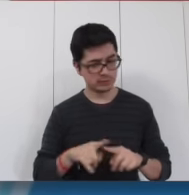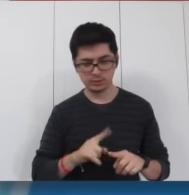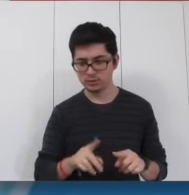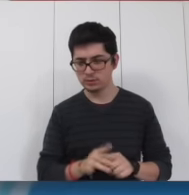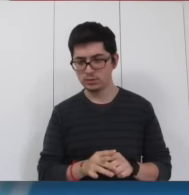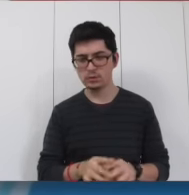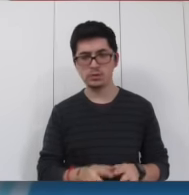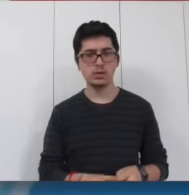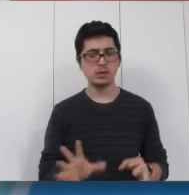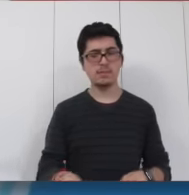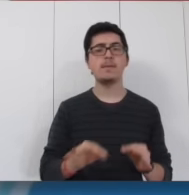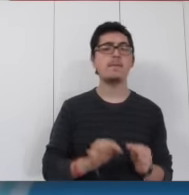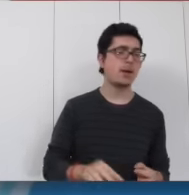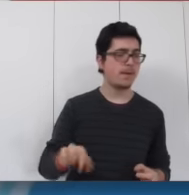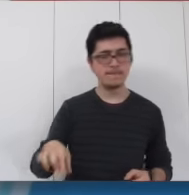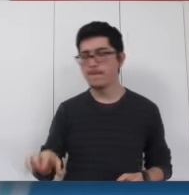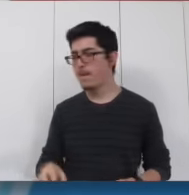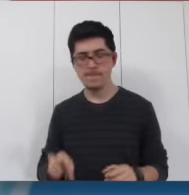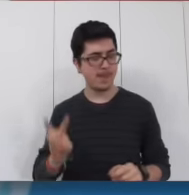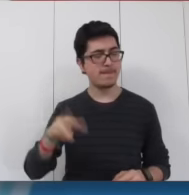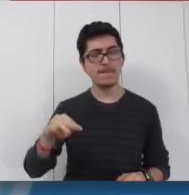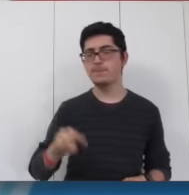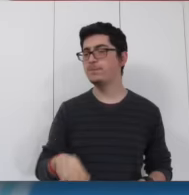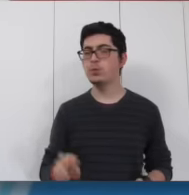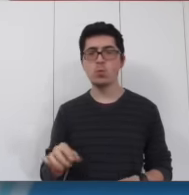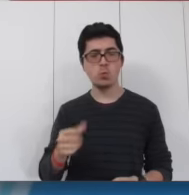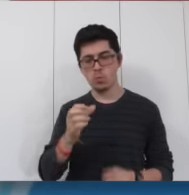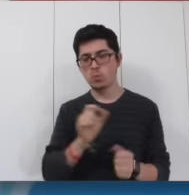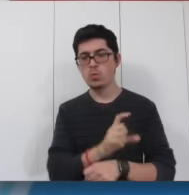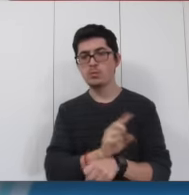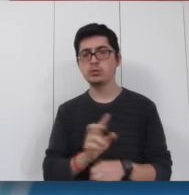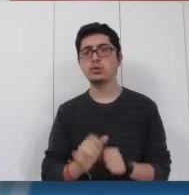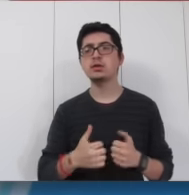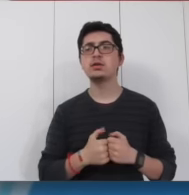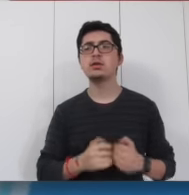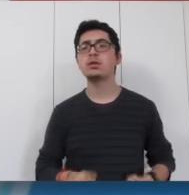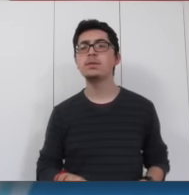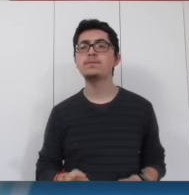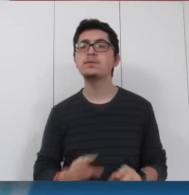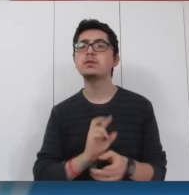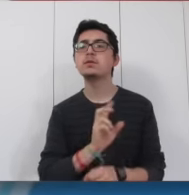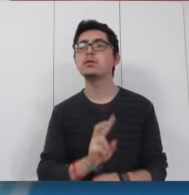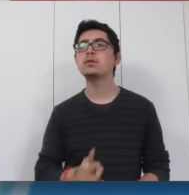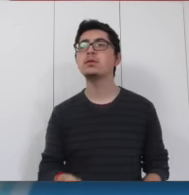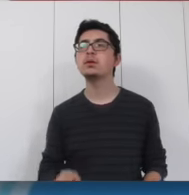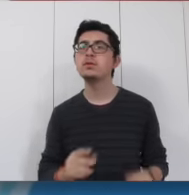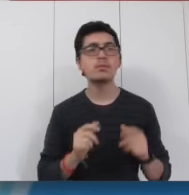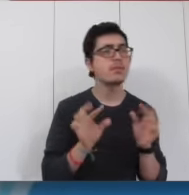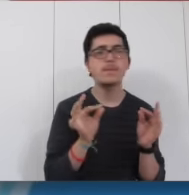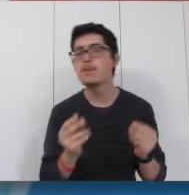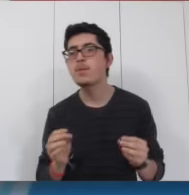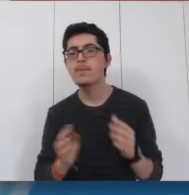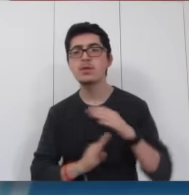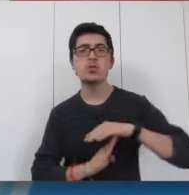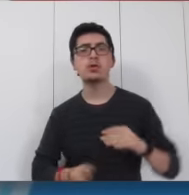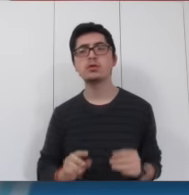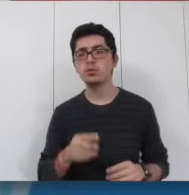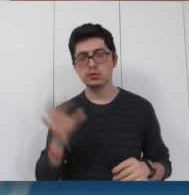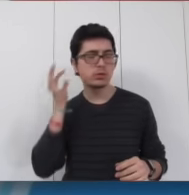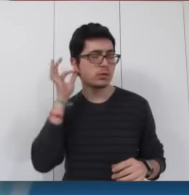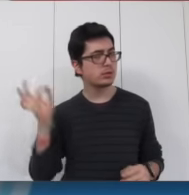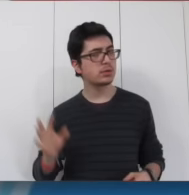historias de el papá, la mamá, una profesora y sus amigos, lo cual nos van contando pequeños momentos sobre ella